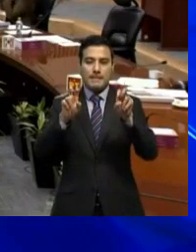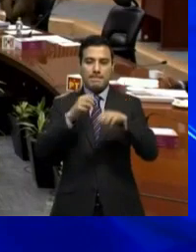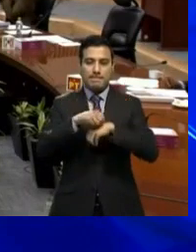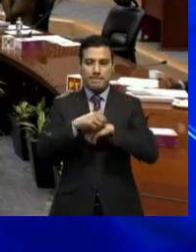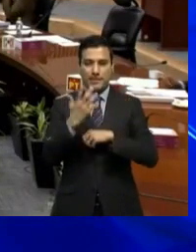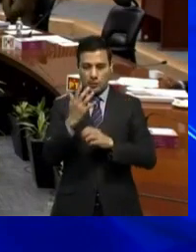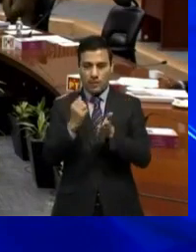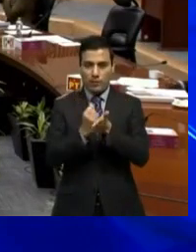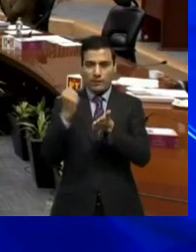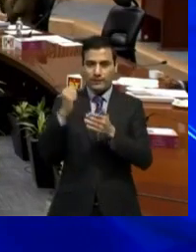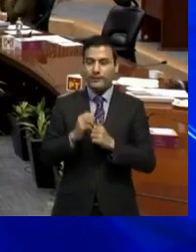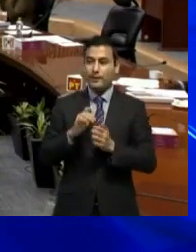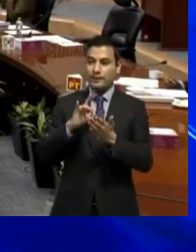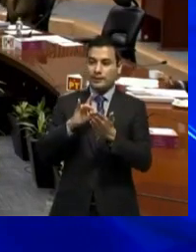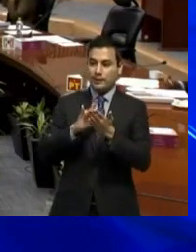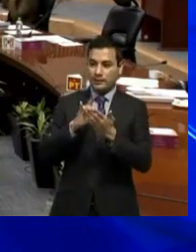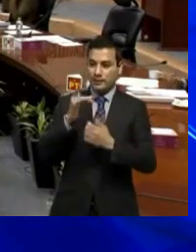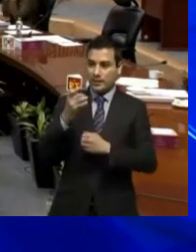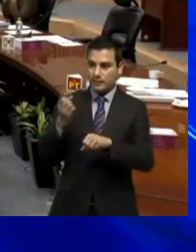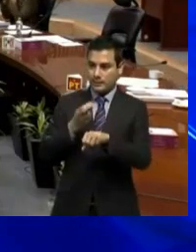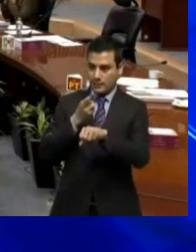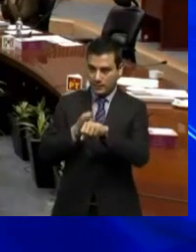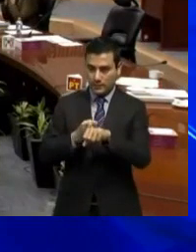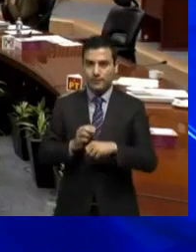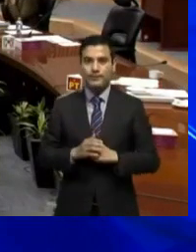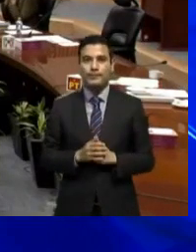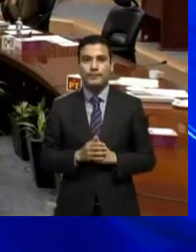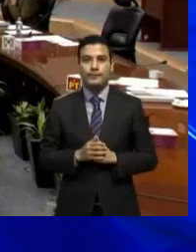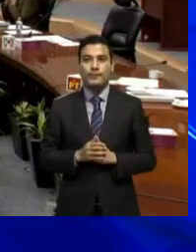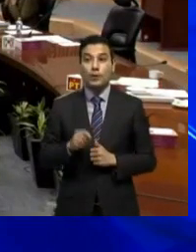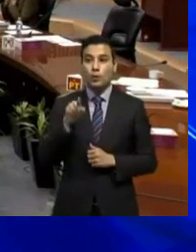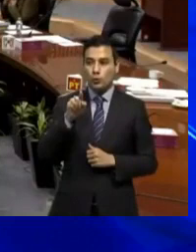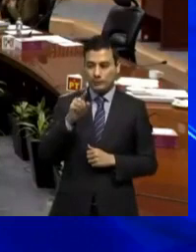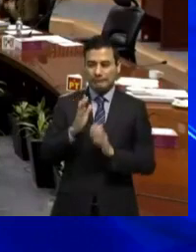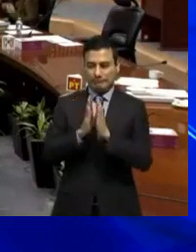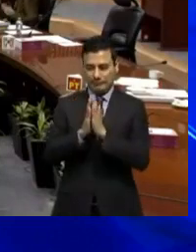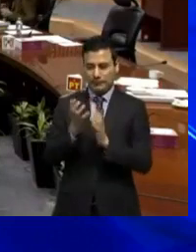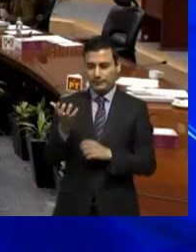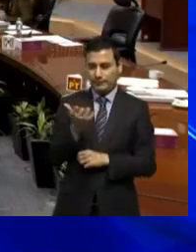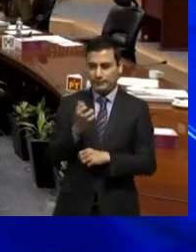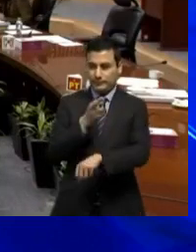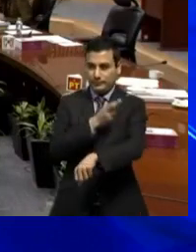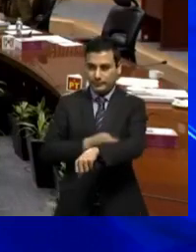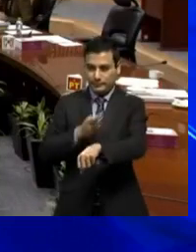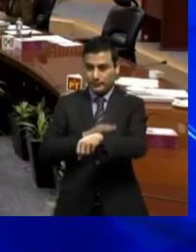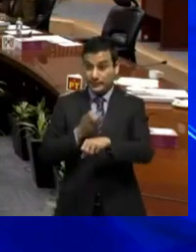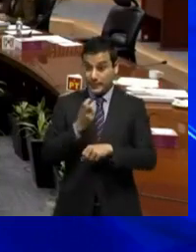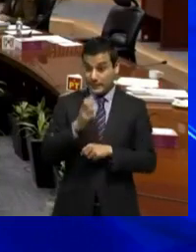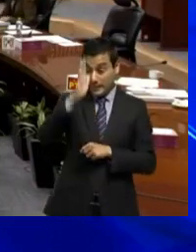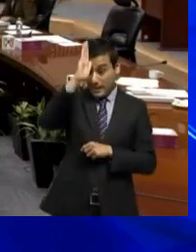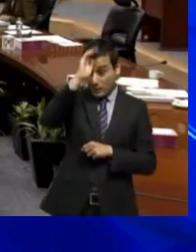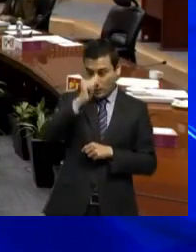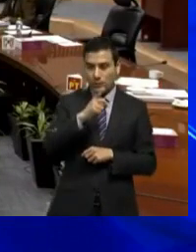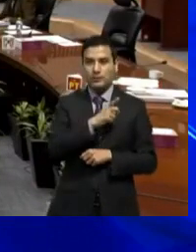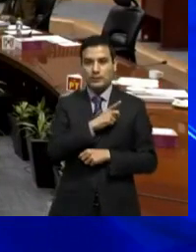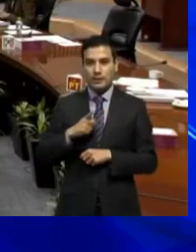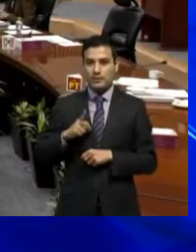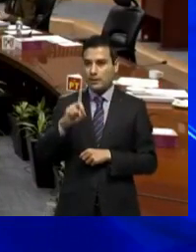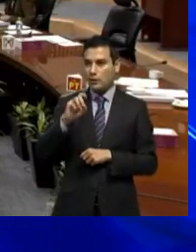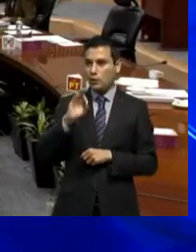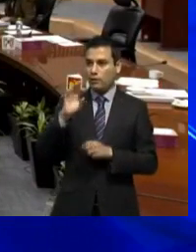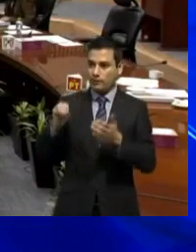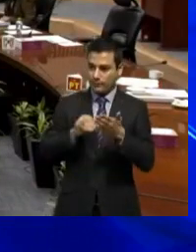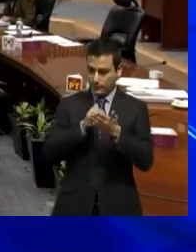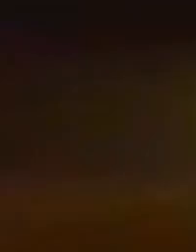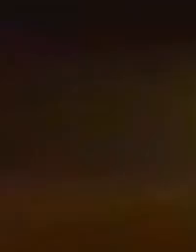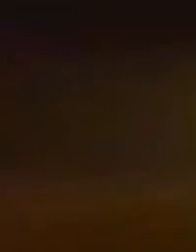se conserven los 11 consejeros y la neutralidad del INE. Y esa es la petición que hemos hecho a los legisladores, y por eso entregamos esta